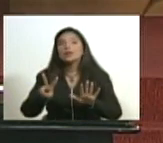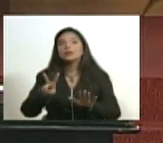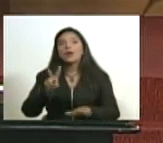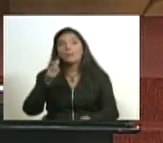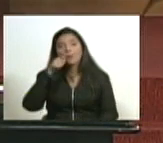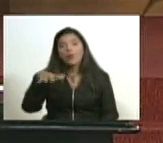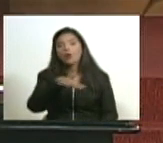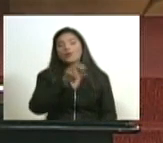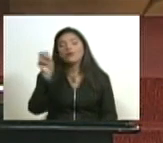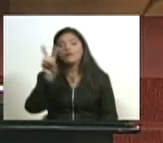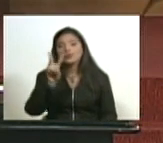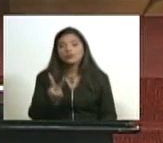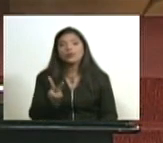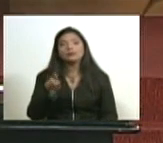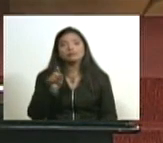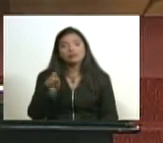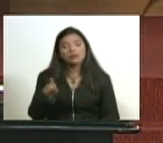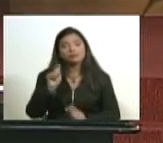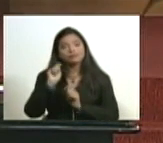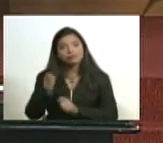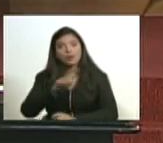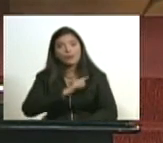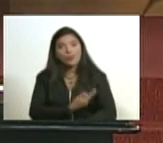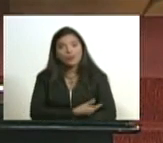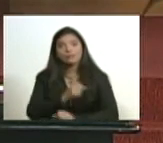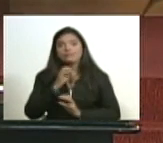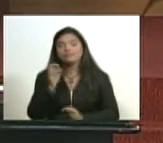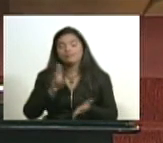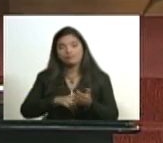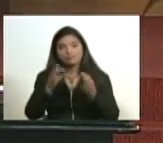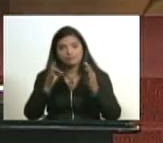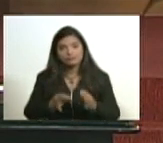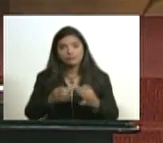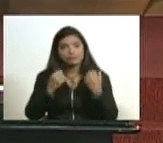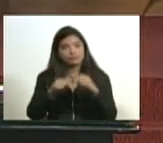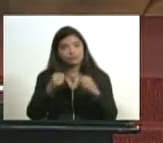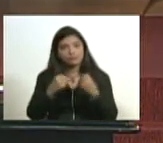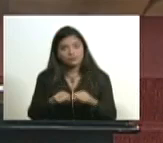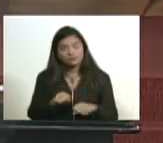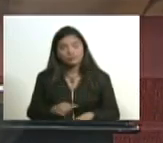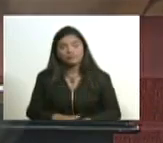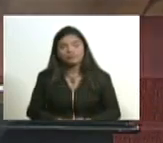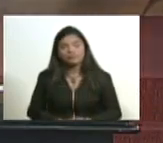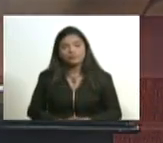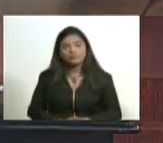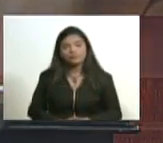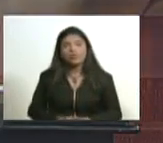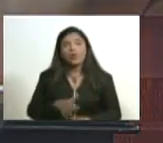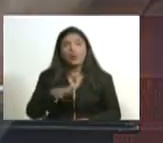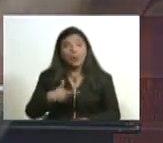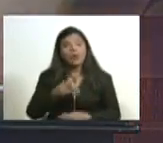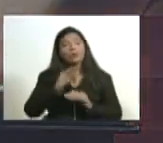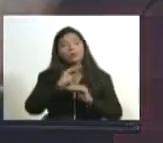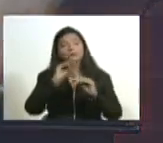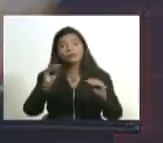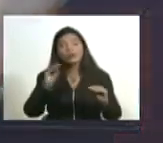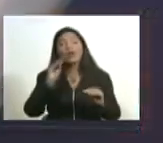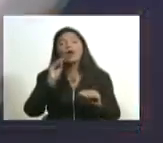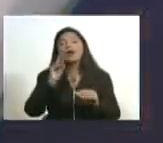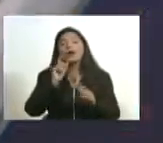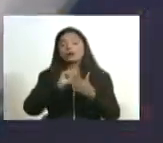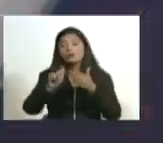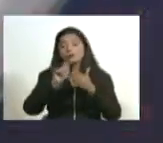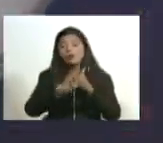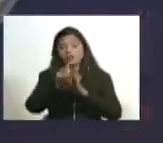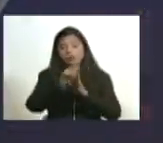del poder constituyente originario. En ejercicio de dicho poder, puede convocar una Asamblea Nacional